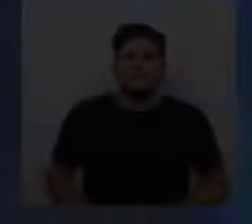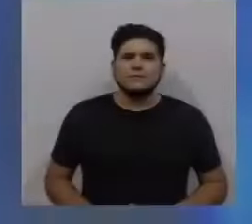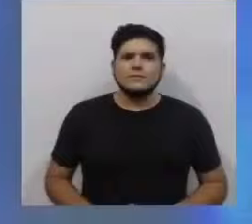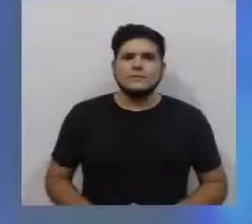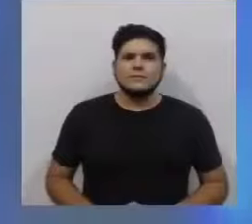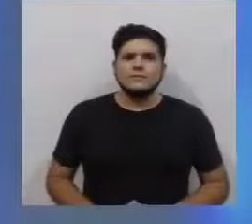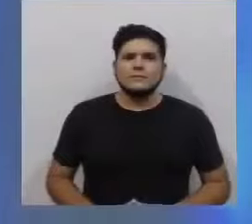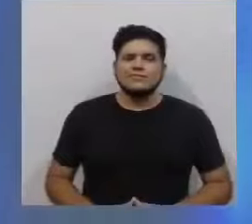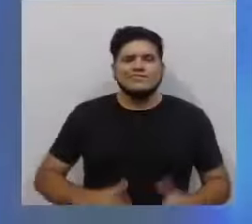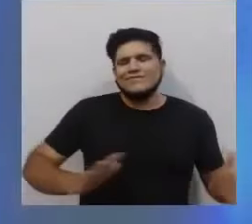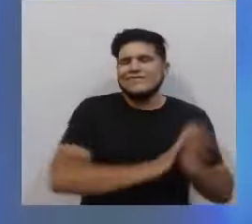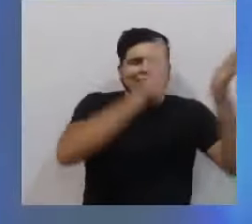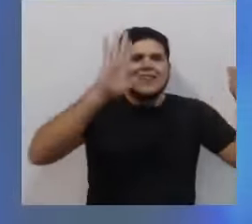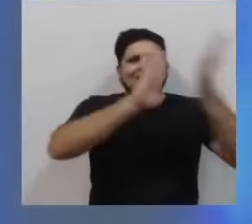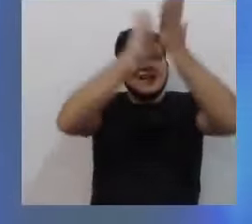aleluya